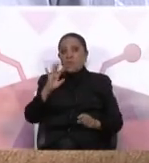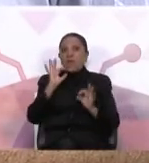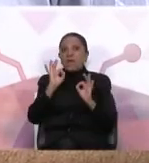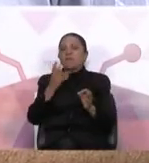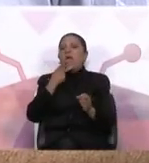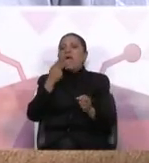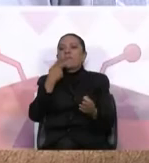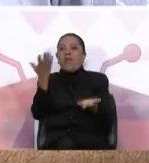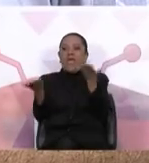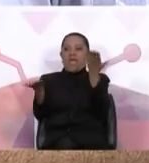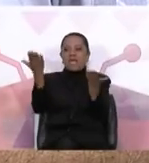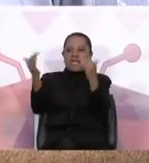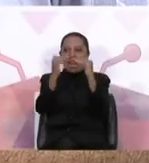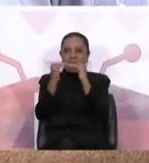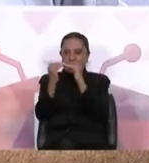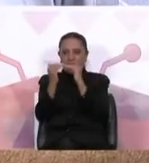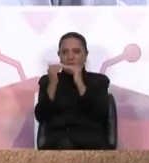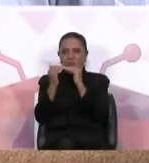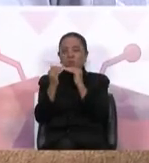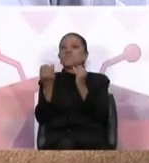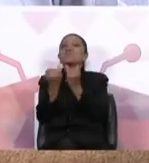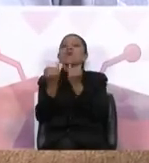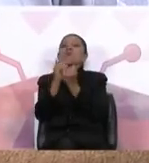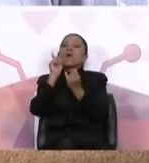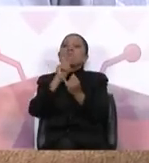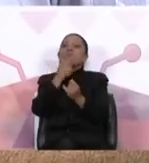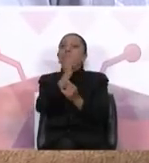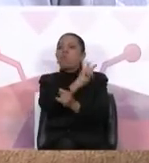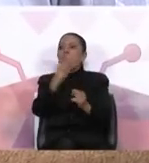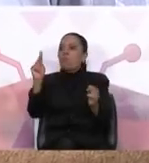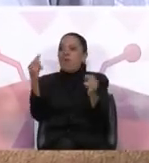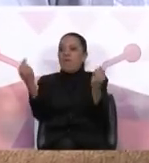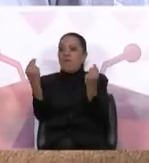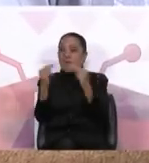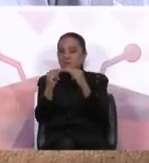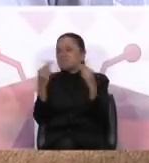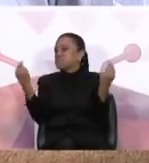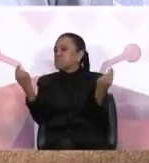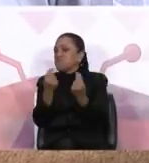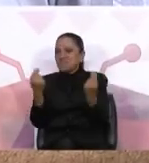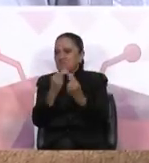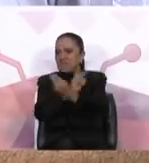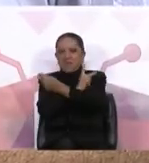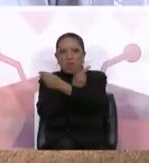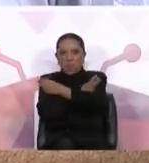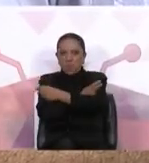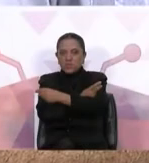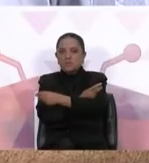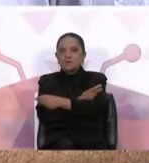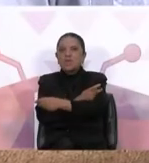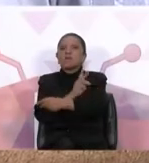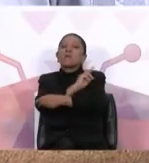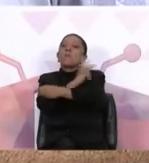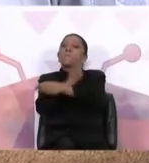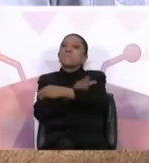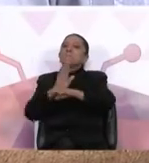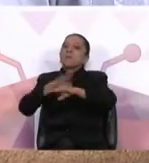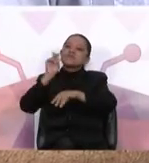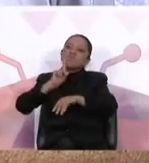equidad de género necesaria para potenciar y empoderar a las mujeres corrupción